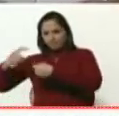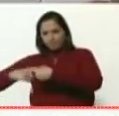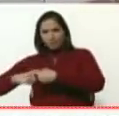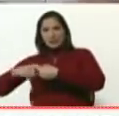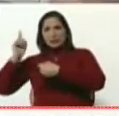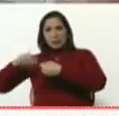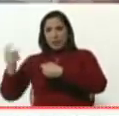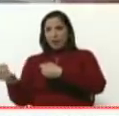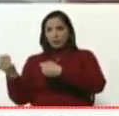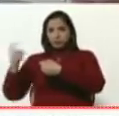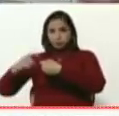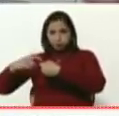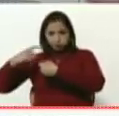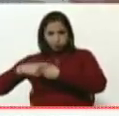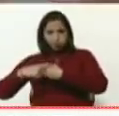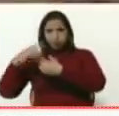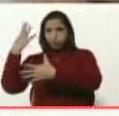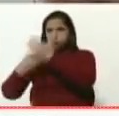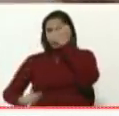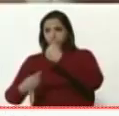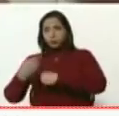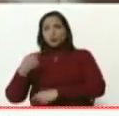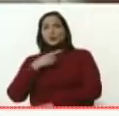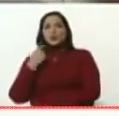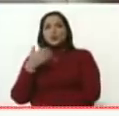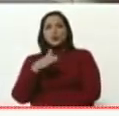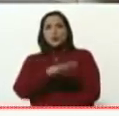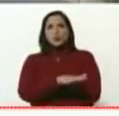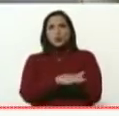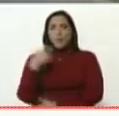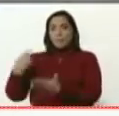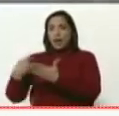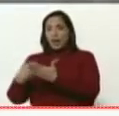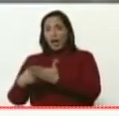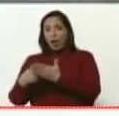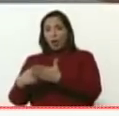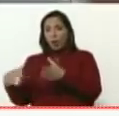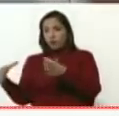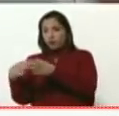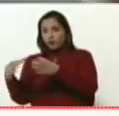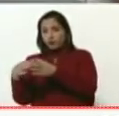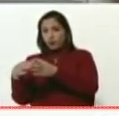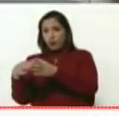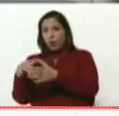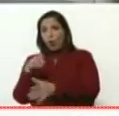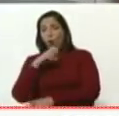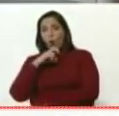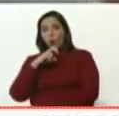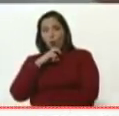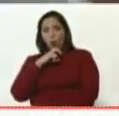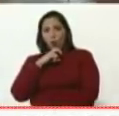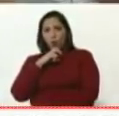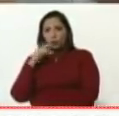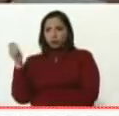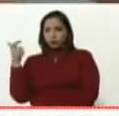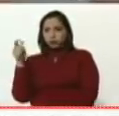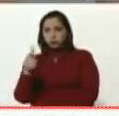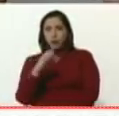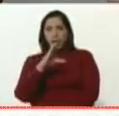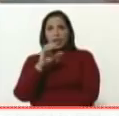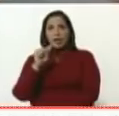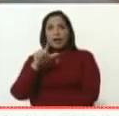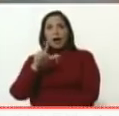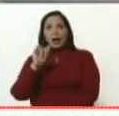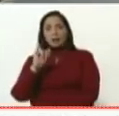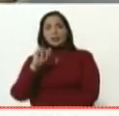desertores, mercenarios y asesinos pagados por las mafias del oro, se desplazó desde Cali. Primero llegaron a